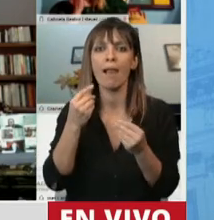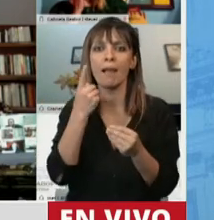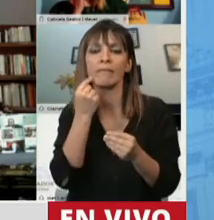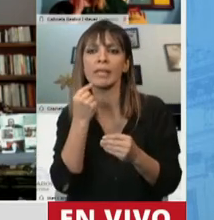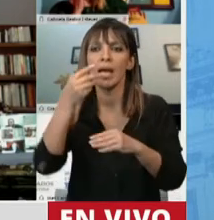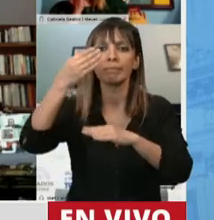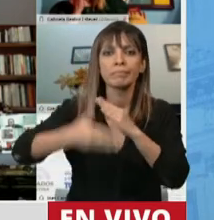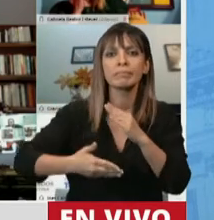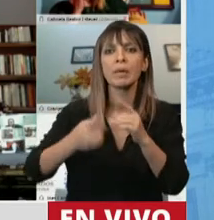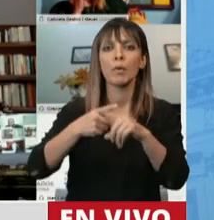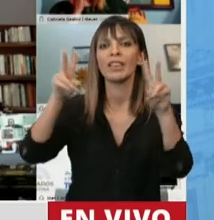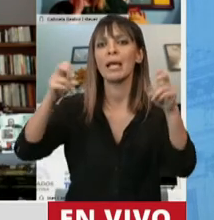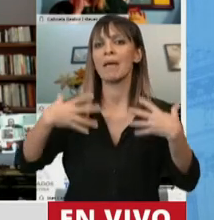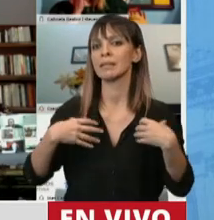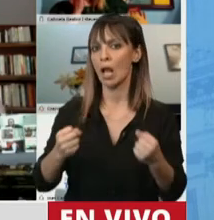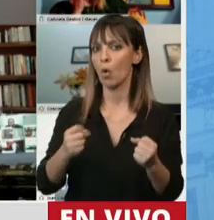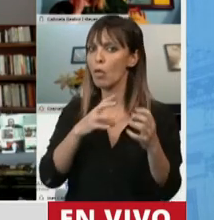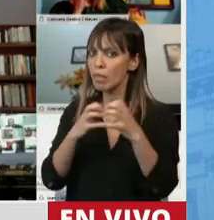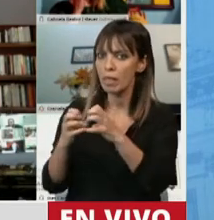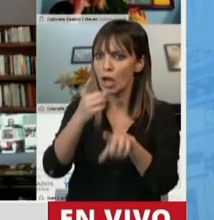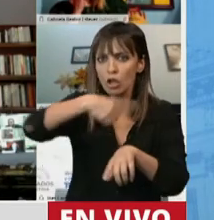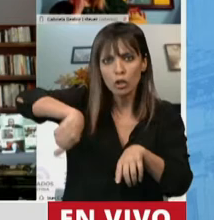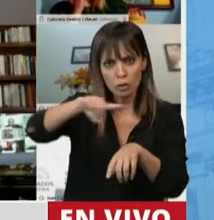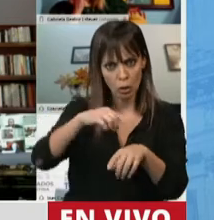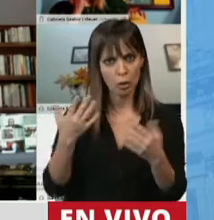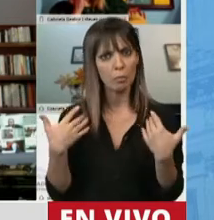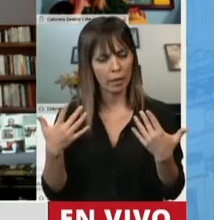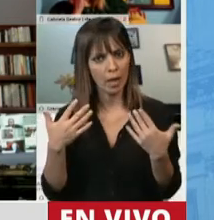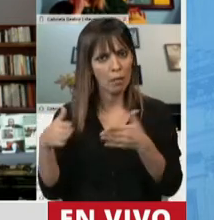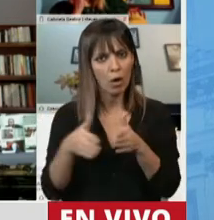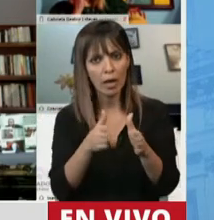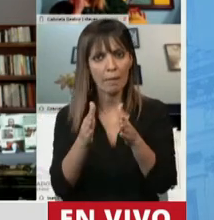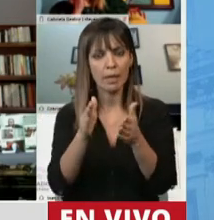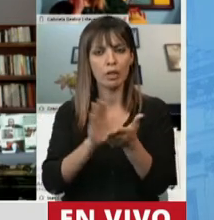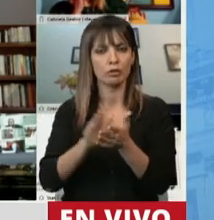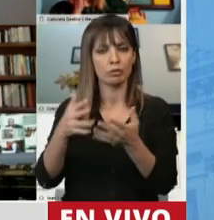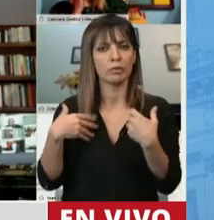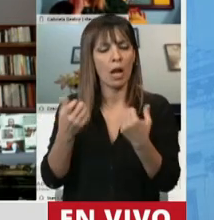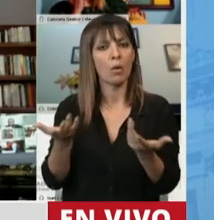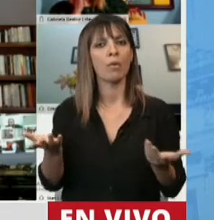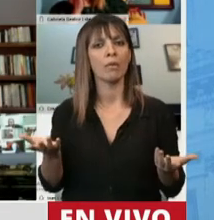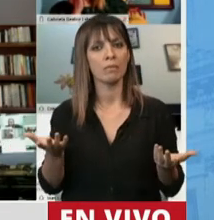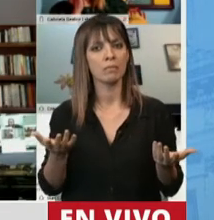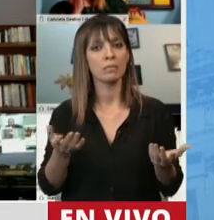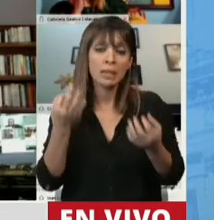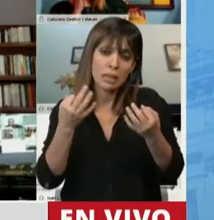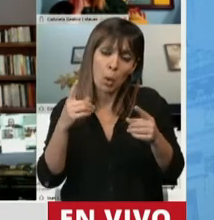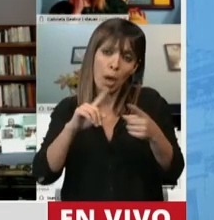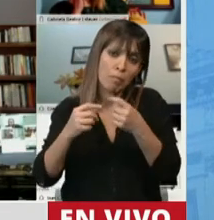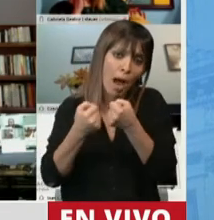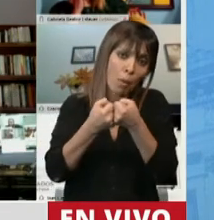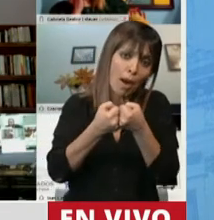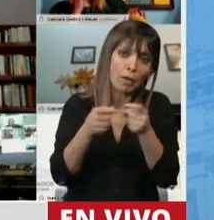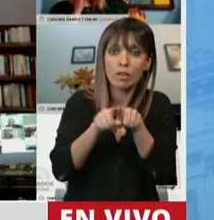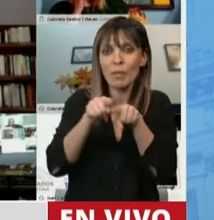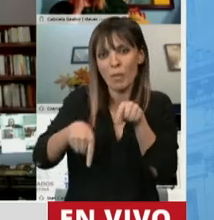por razones de salud y que debata respecto del rumbo sanitario y económico de la pandemia. Probablemente vamos a coincidir en algunas cosas, como